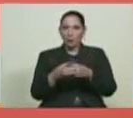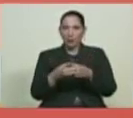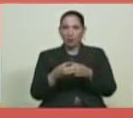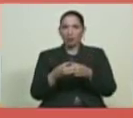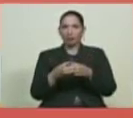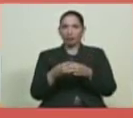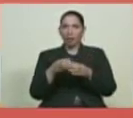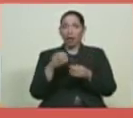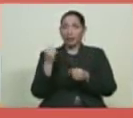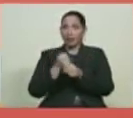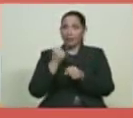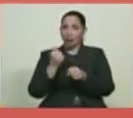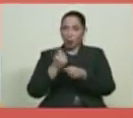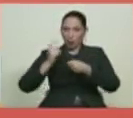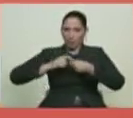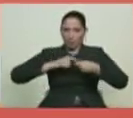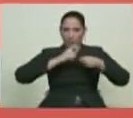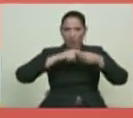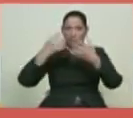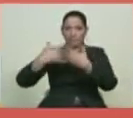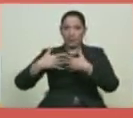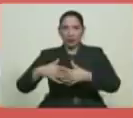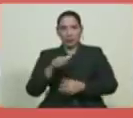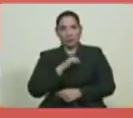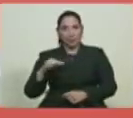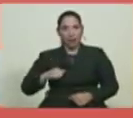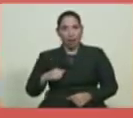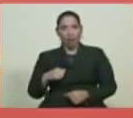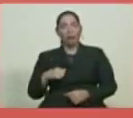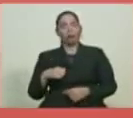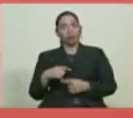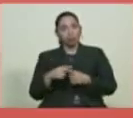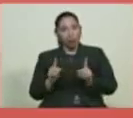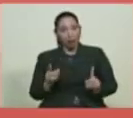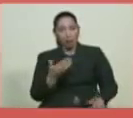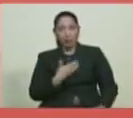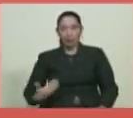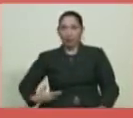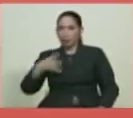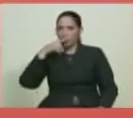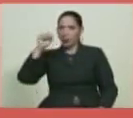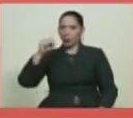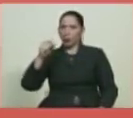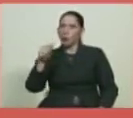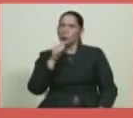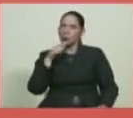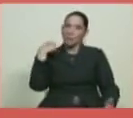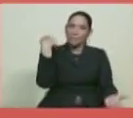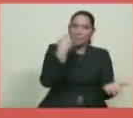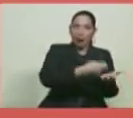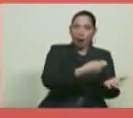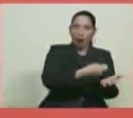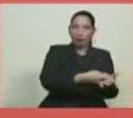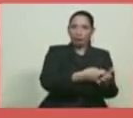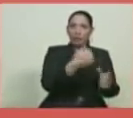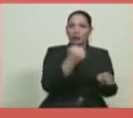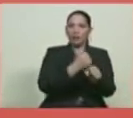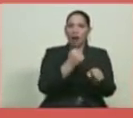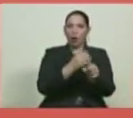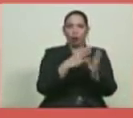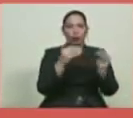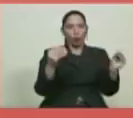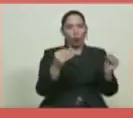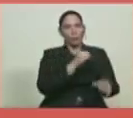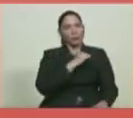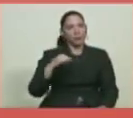trabajadores privados, para que sea el presidente Nicolás Maduro, el gobierno bolivariano, quien les cancele a las trabajadoras y a los trabajadores